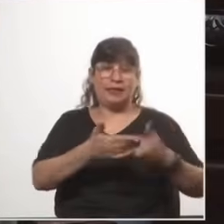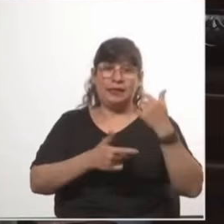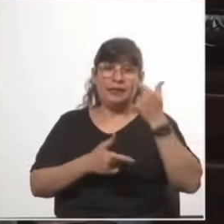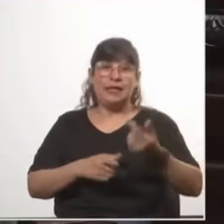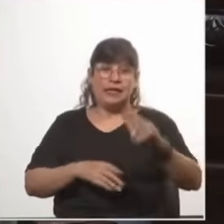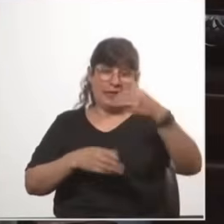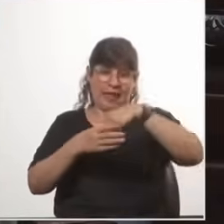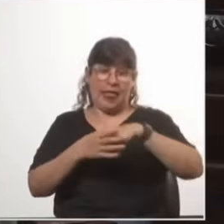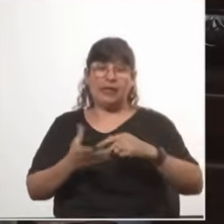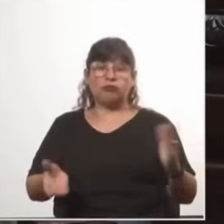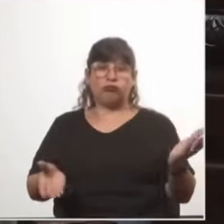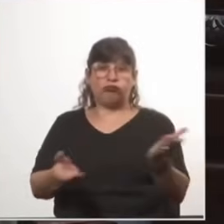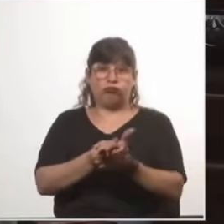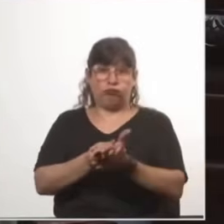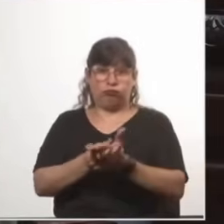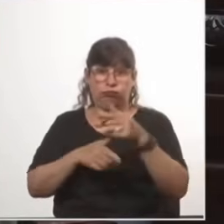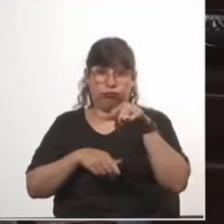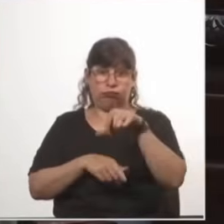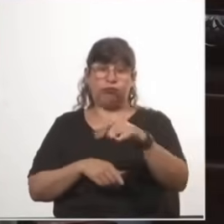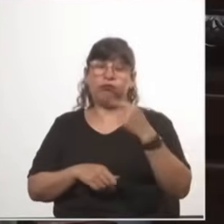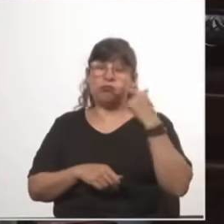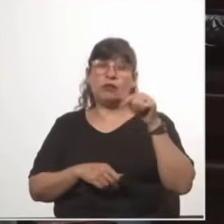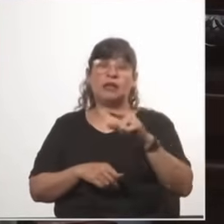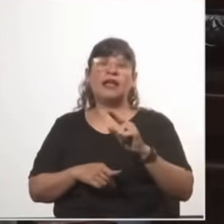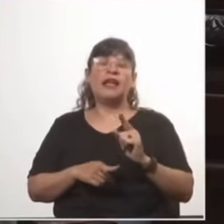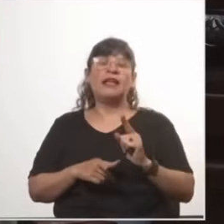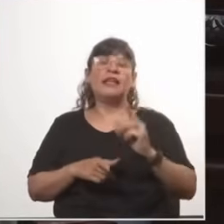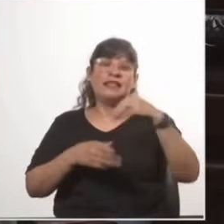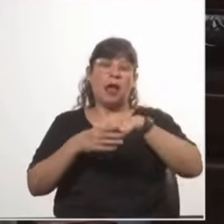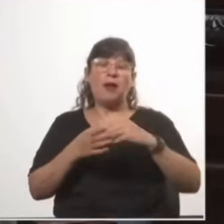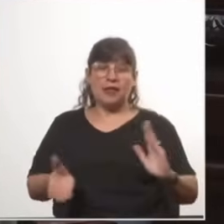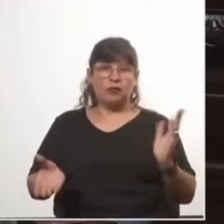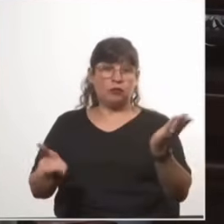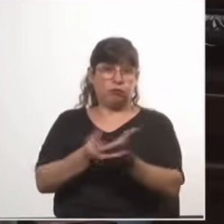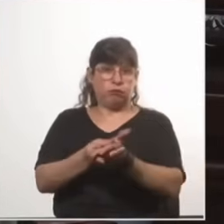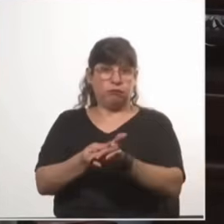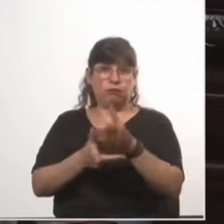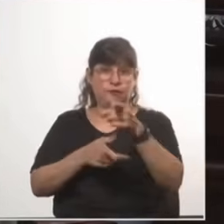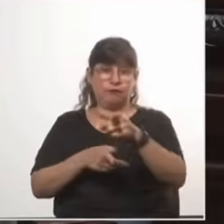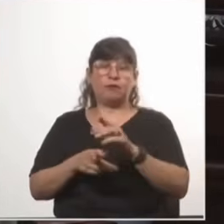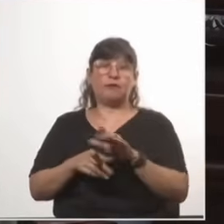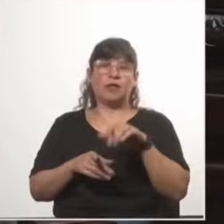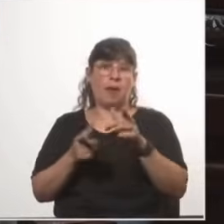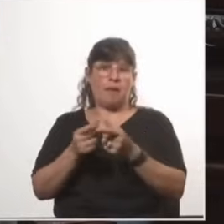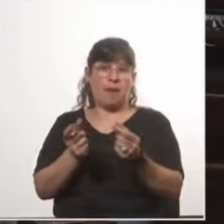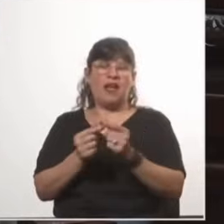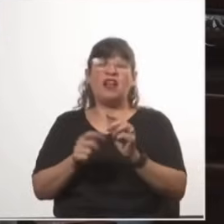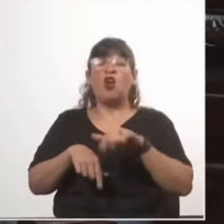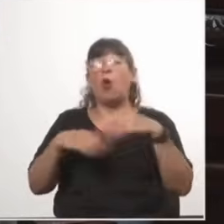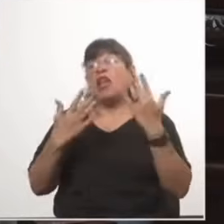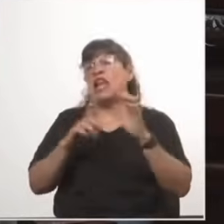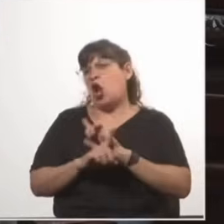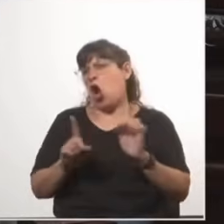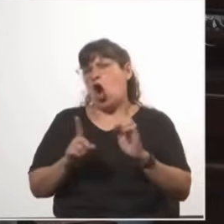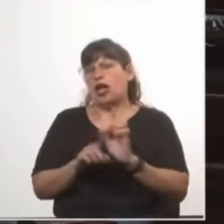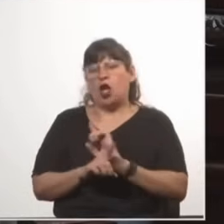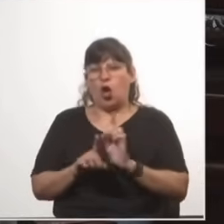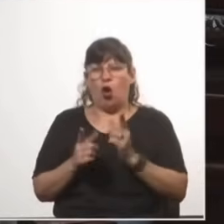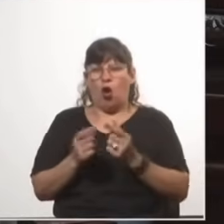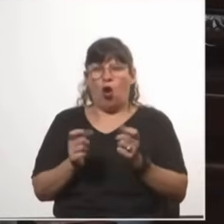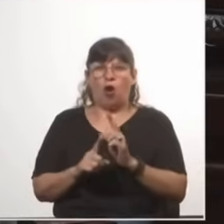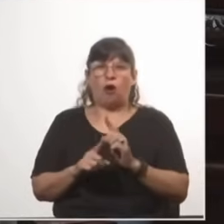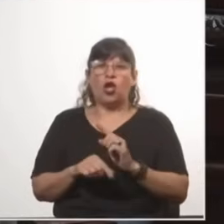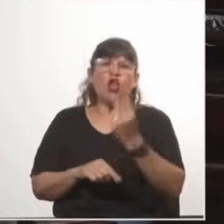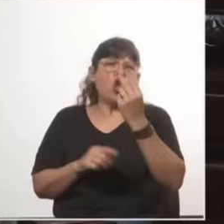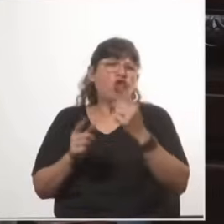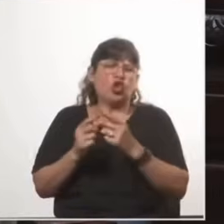al expediente físico. Estaban integrados al expediente físico. No eran unas hojas cualquiera, no eran ni siquiera